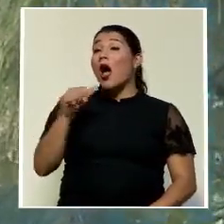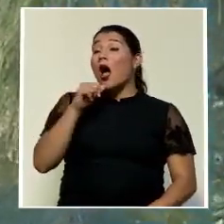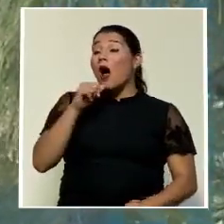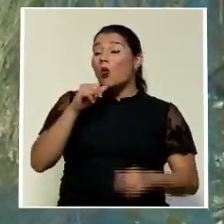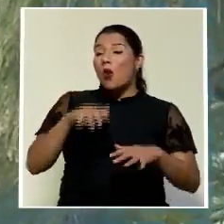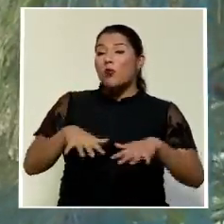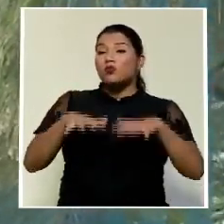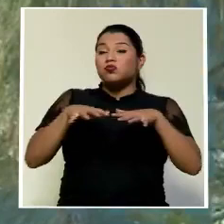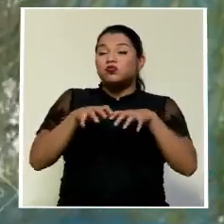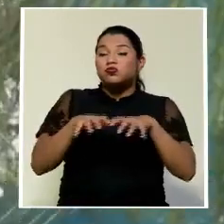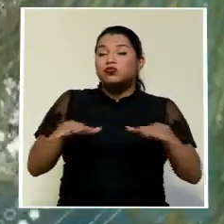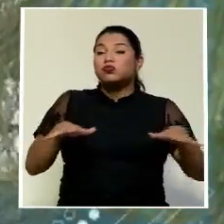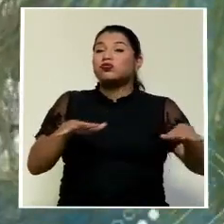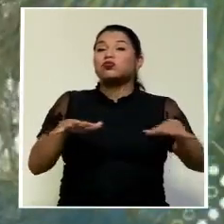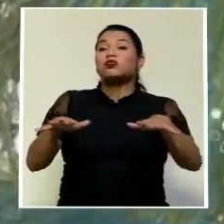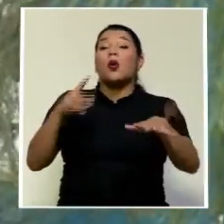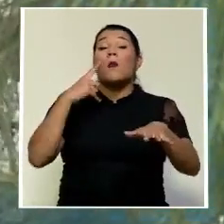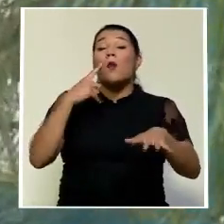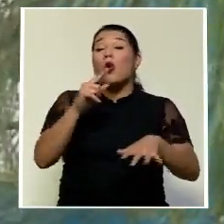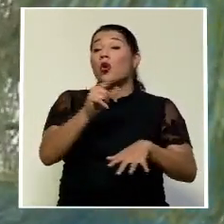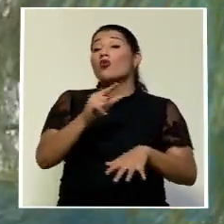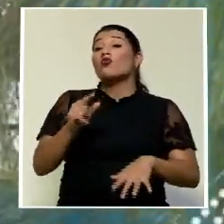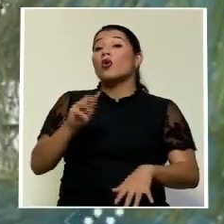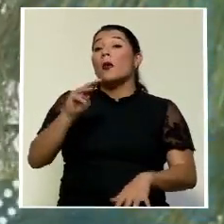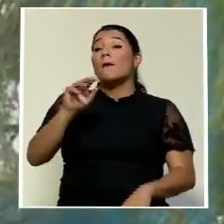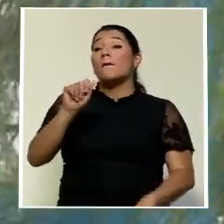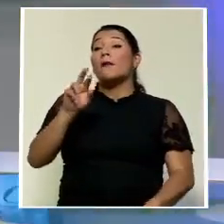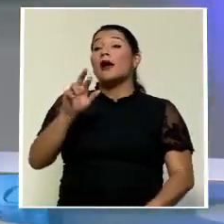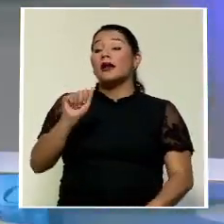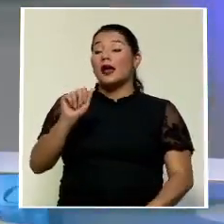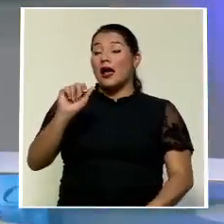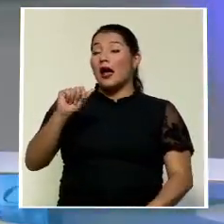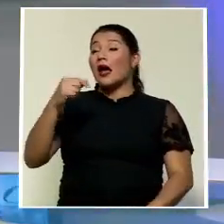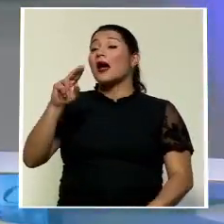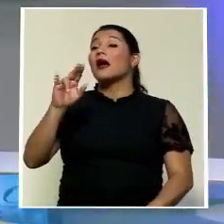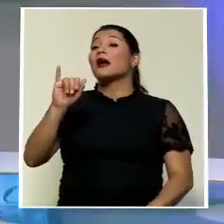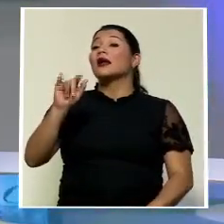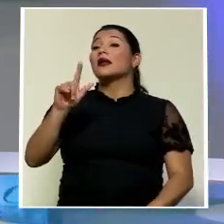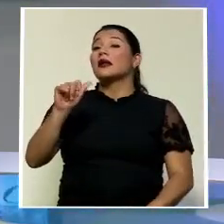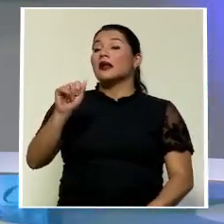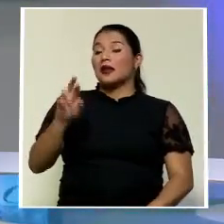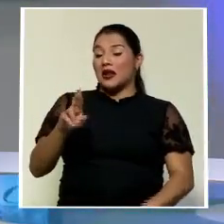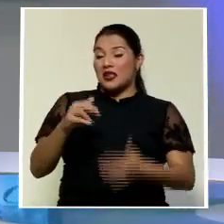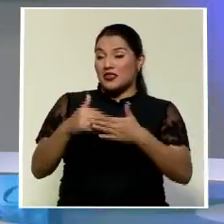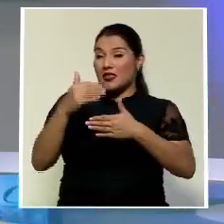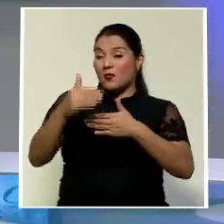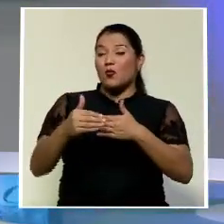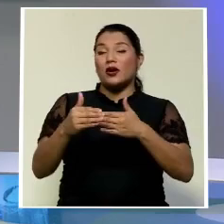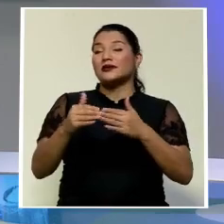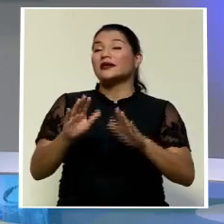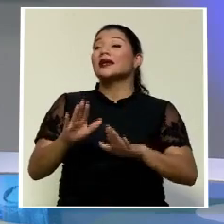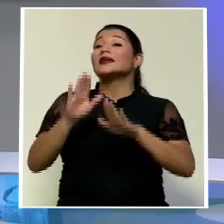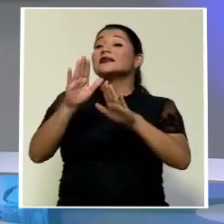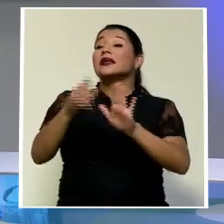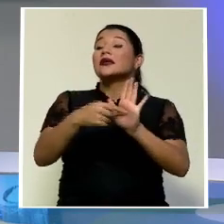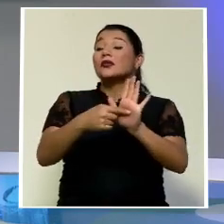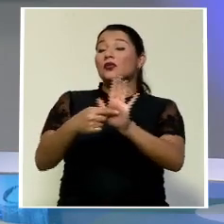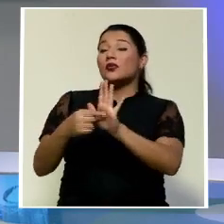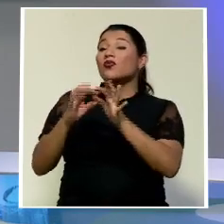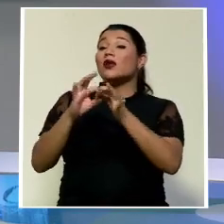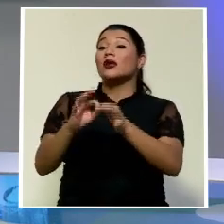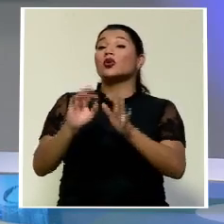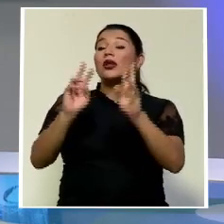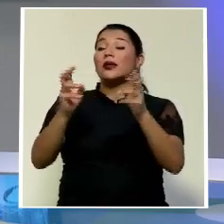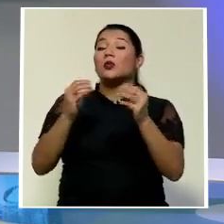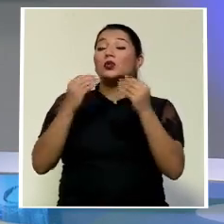inundaron por el desbordamiento del río María Aguilar. Al volver, le traemos unas impresionantes imágenes sobre esto.